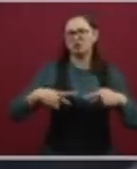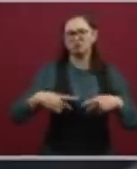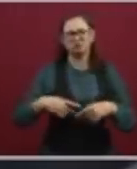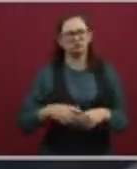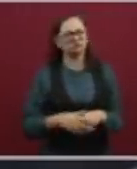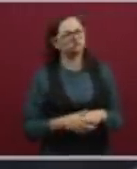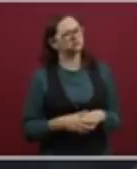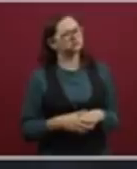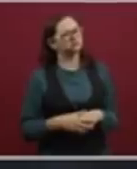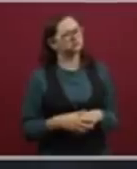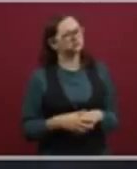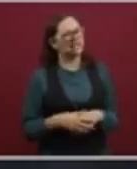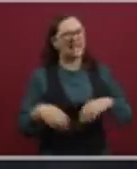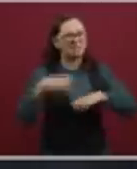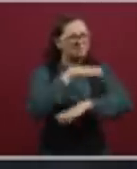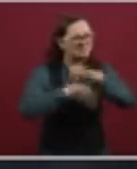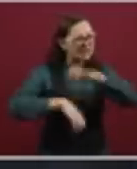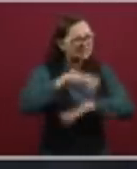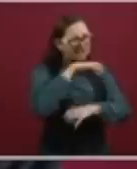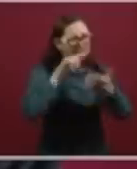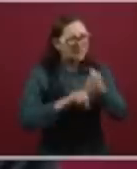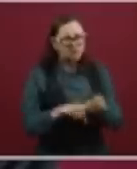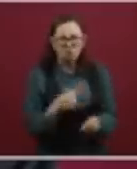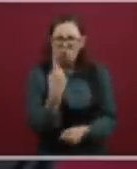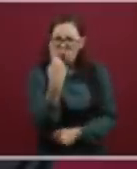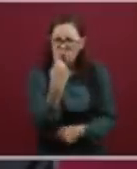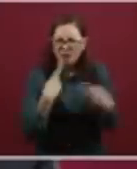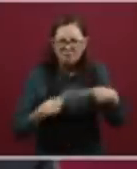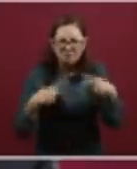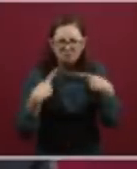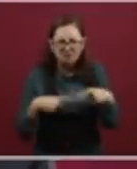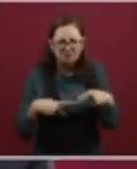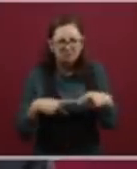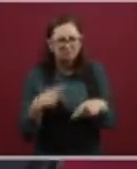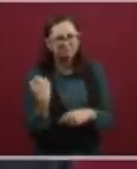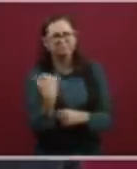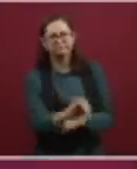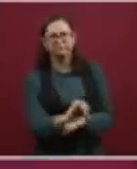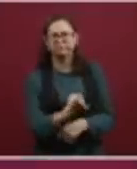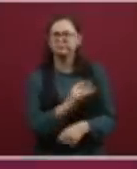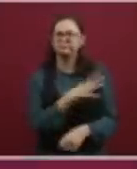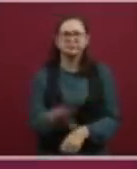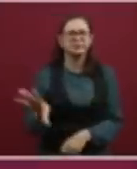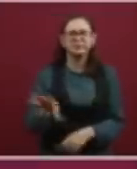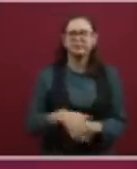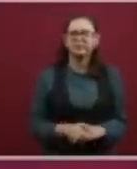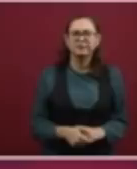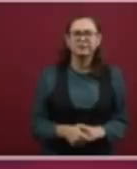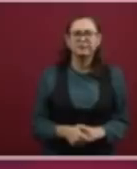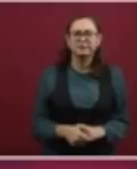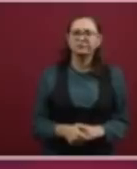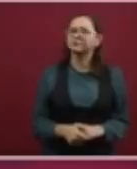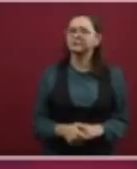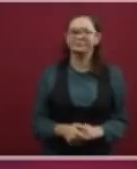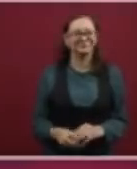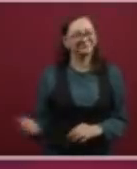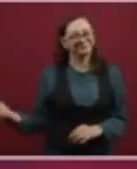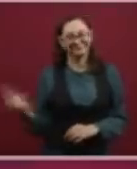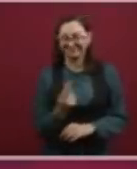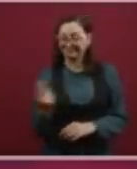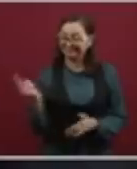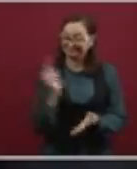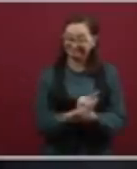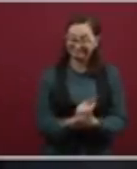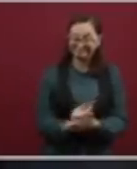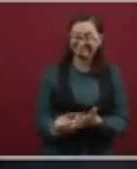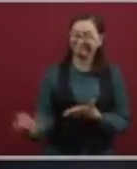Una cosa increíble. Entonces, estamos barriendo de corrupción y